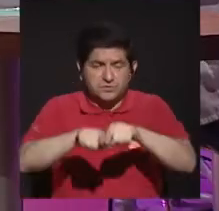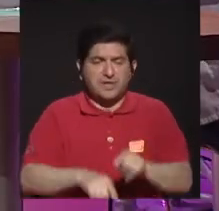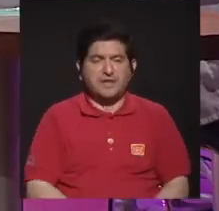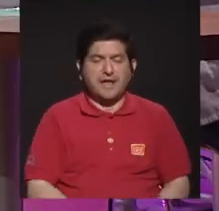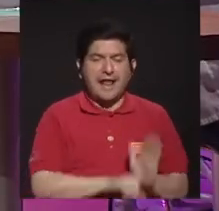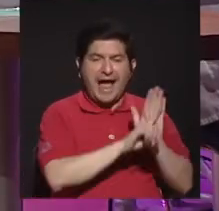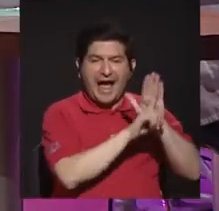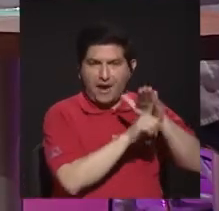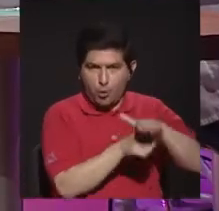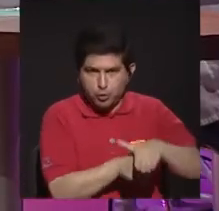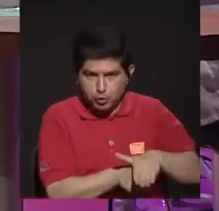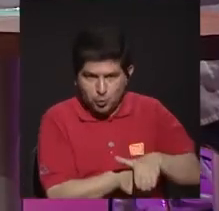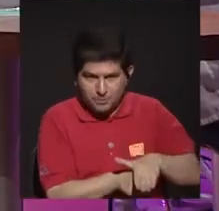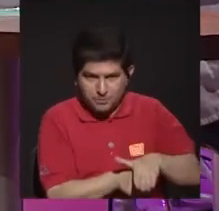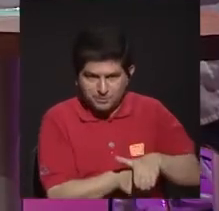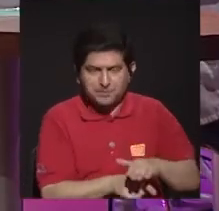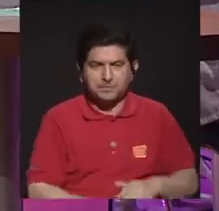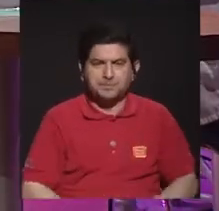acoso